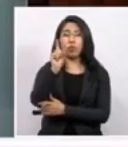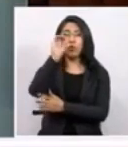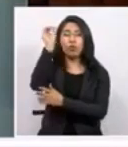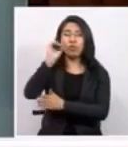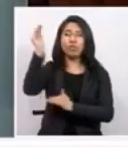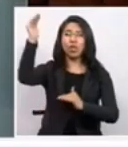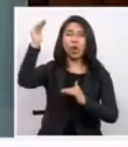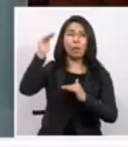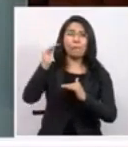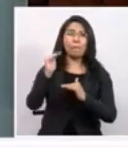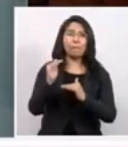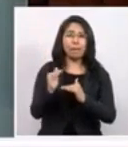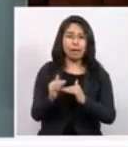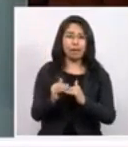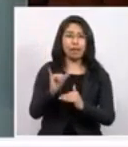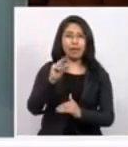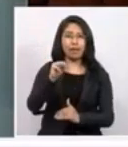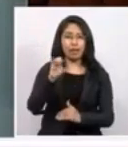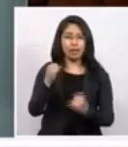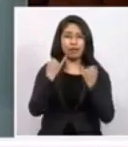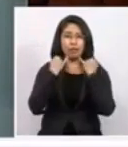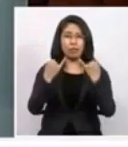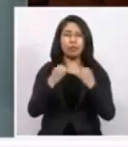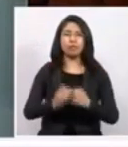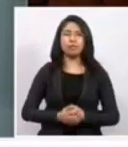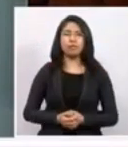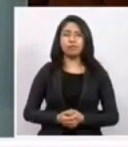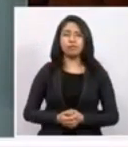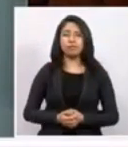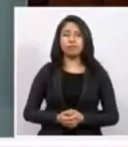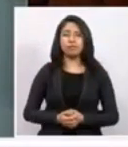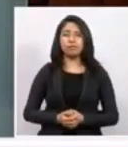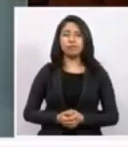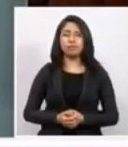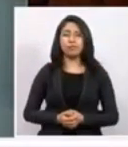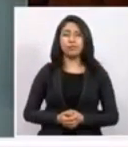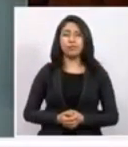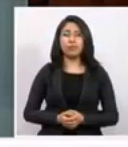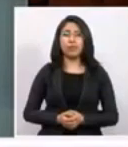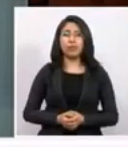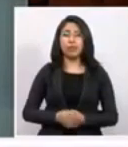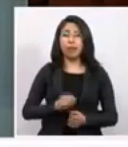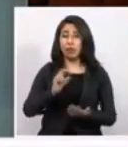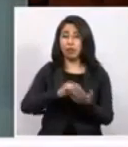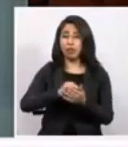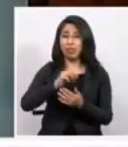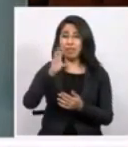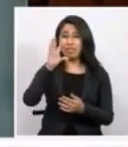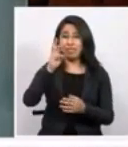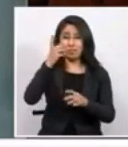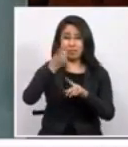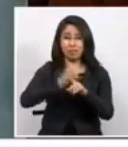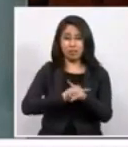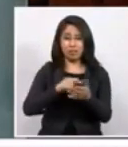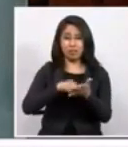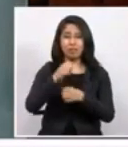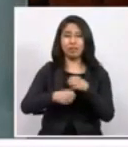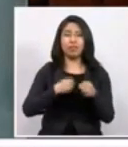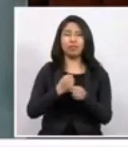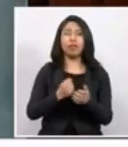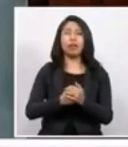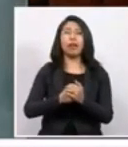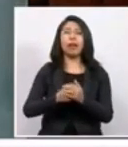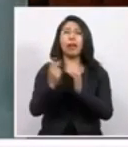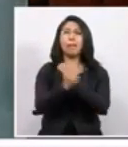el dato publicado por el Instituto Nacional de Estadística, al segundo trimestre de este año. Nuestro país